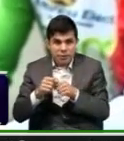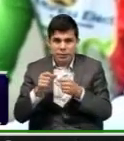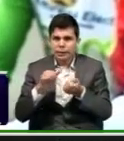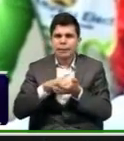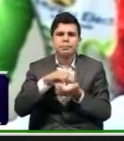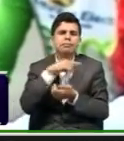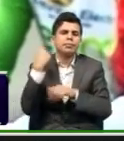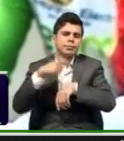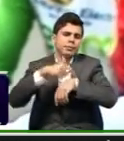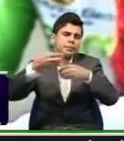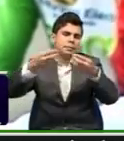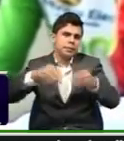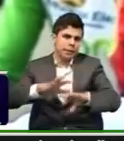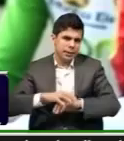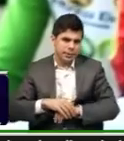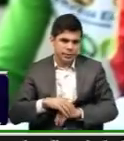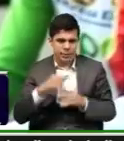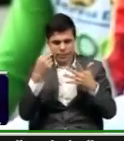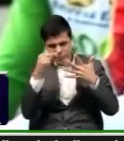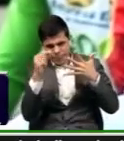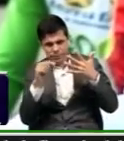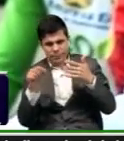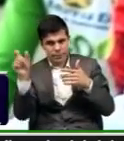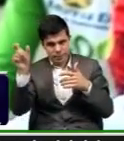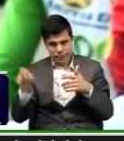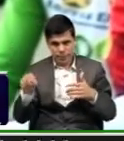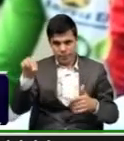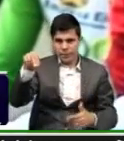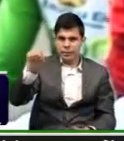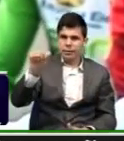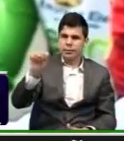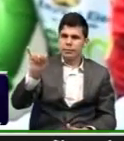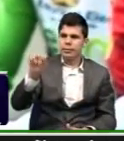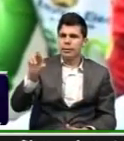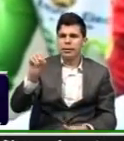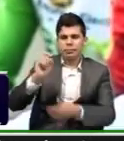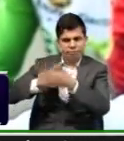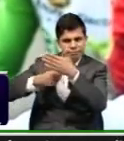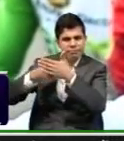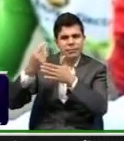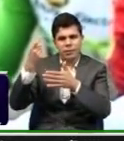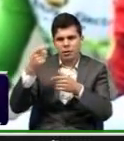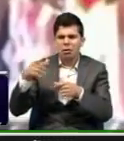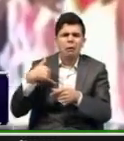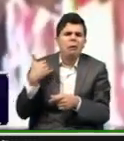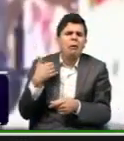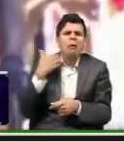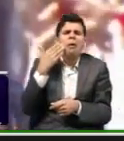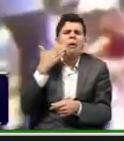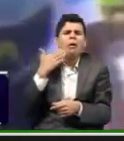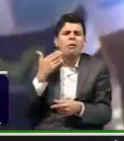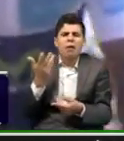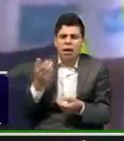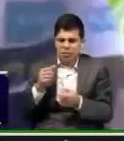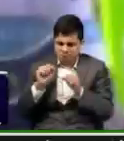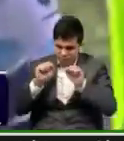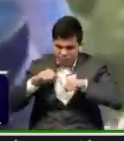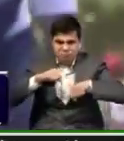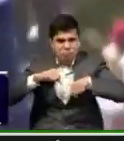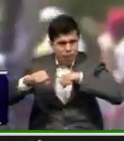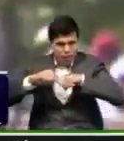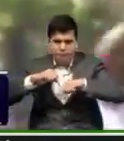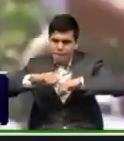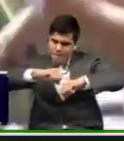vuelta. Entonces son cositas que él debe mejorar, pero está muy joven, todavía las va a mejorar y tenemos yo creo